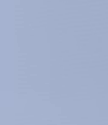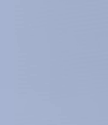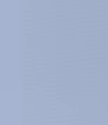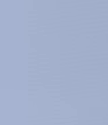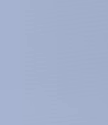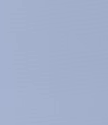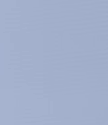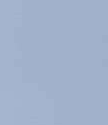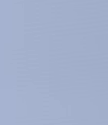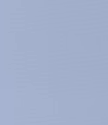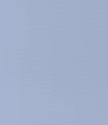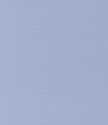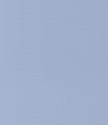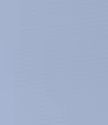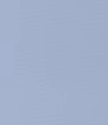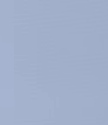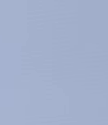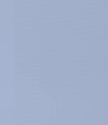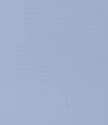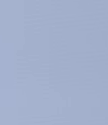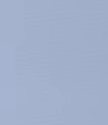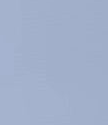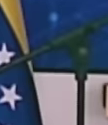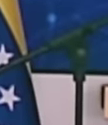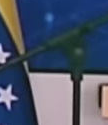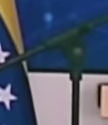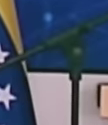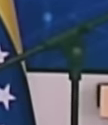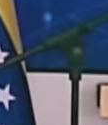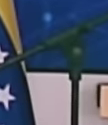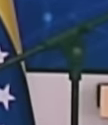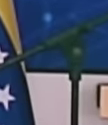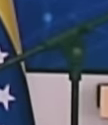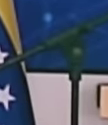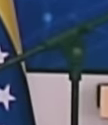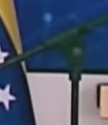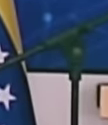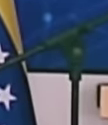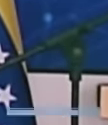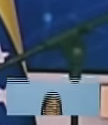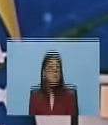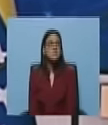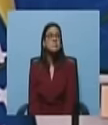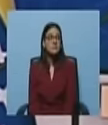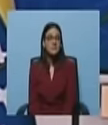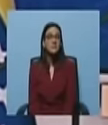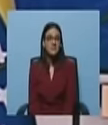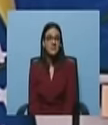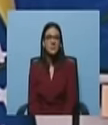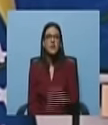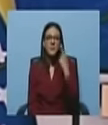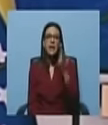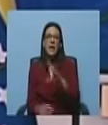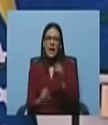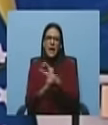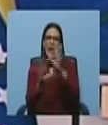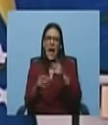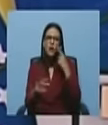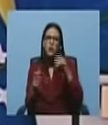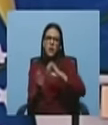de Primero Justicia. Decimos esto con toda la firmeza del caso y la claridad del